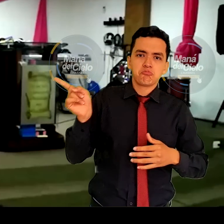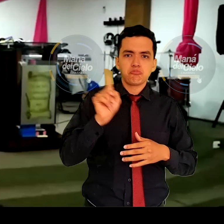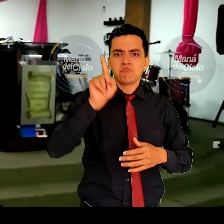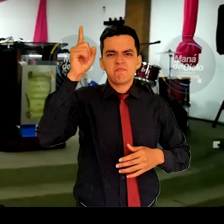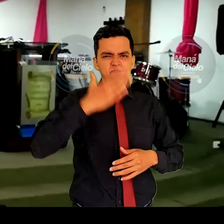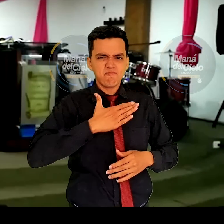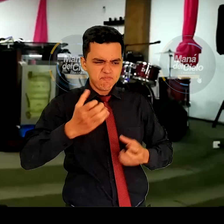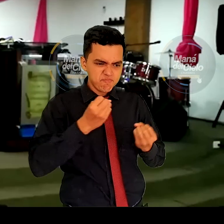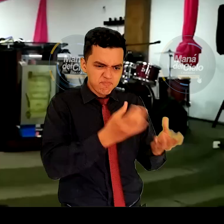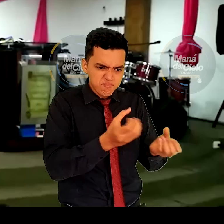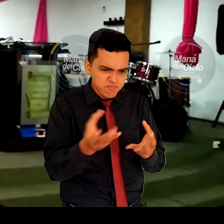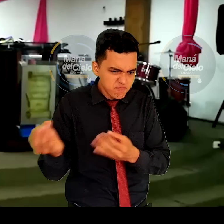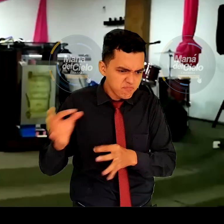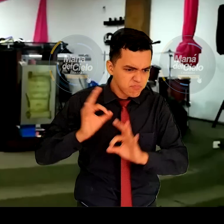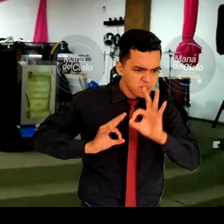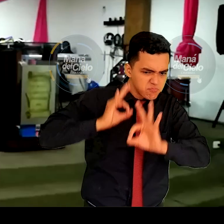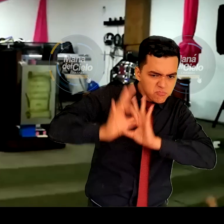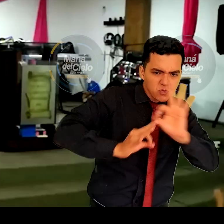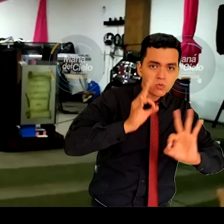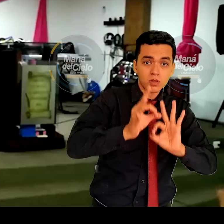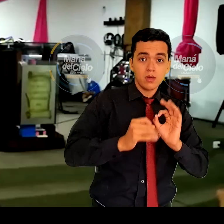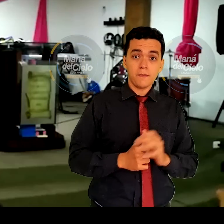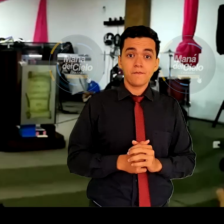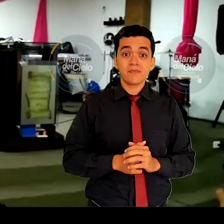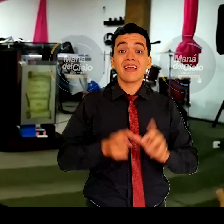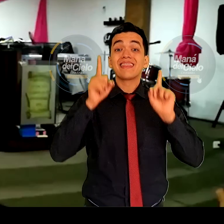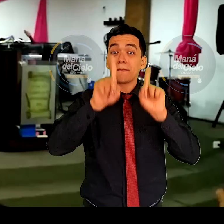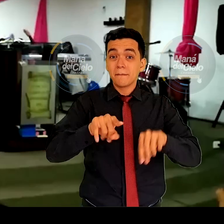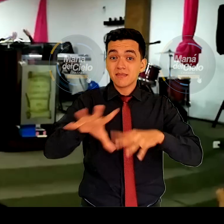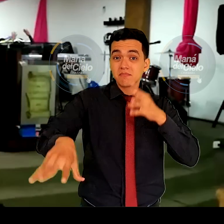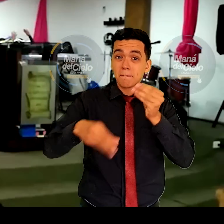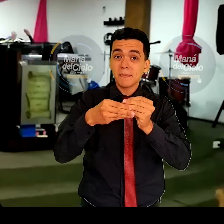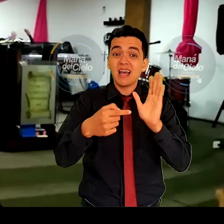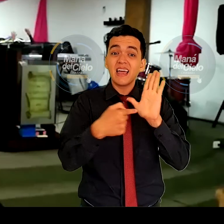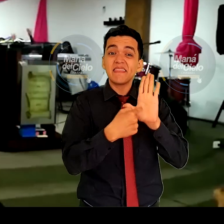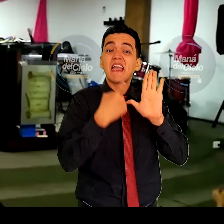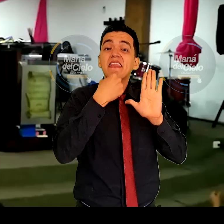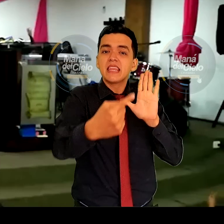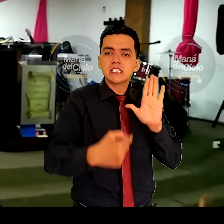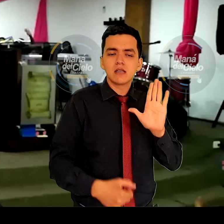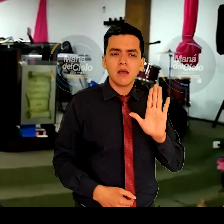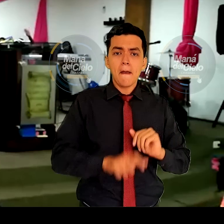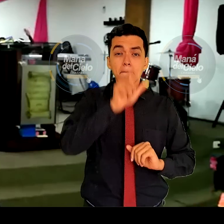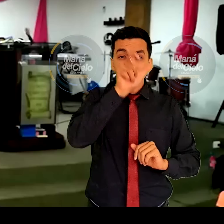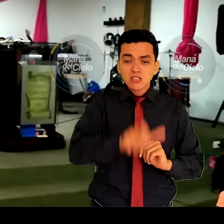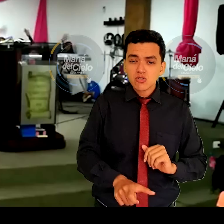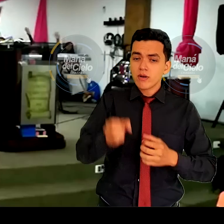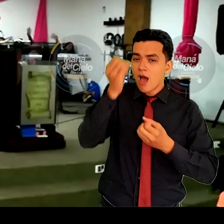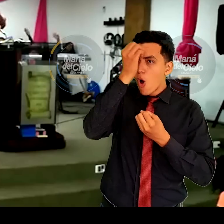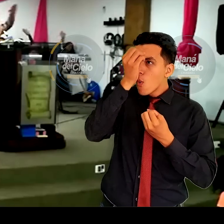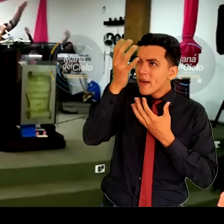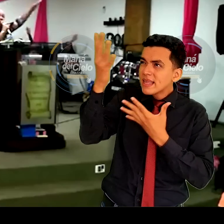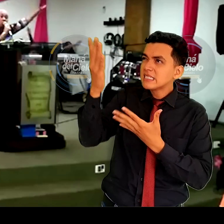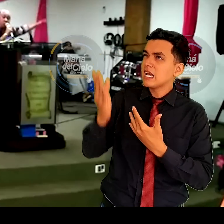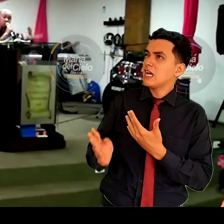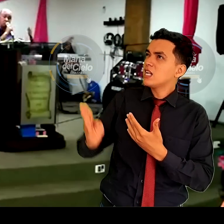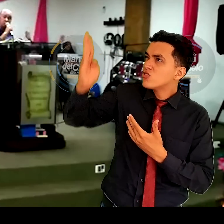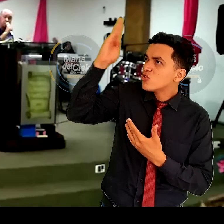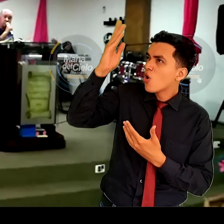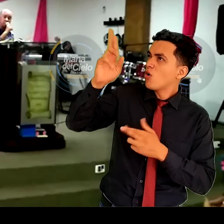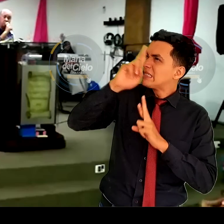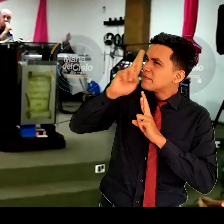si obedecieres a mi palabra, bendito será tu entrar, bendito tu salir, bendita tu canasta, bendita tu alma, bendito